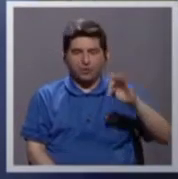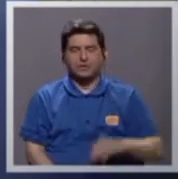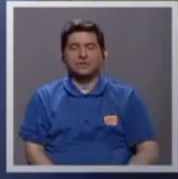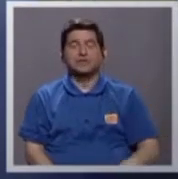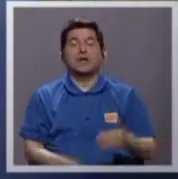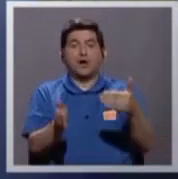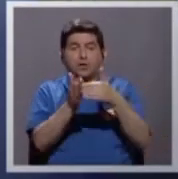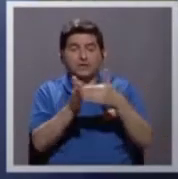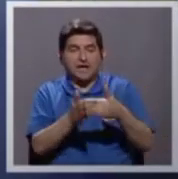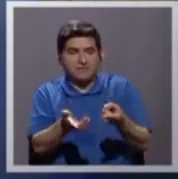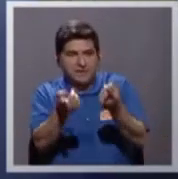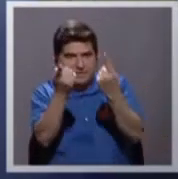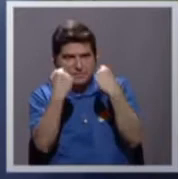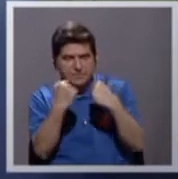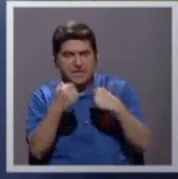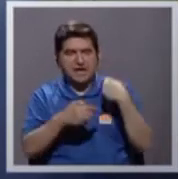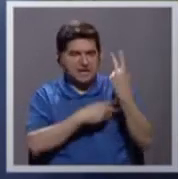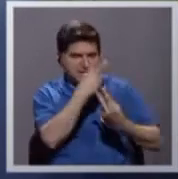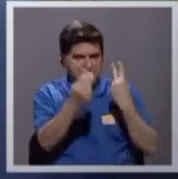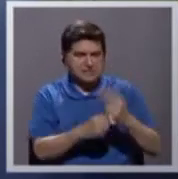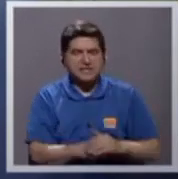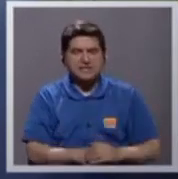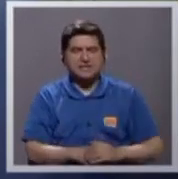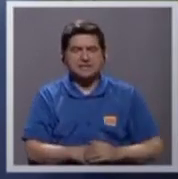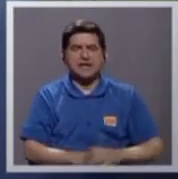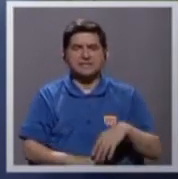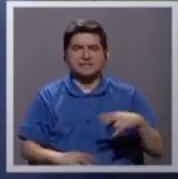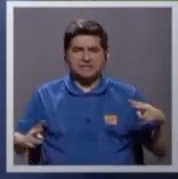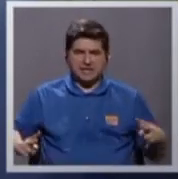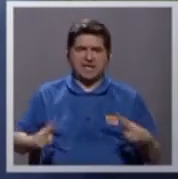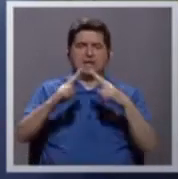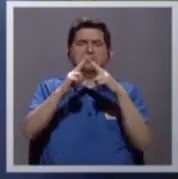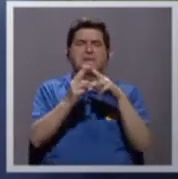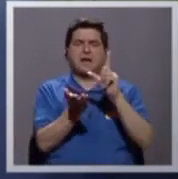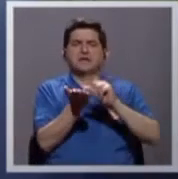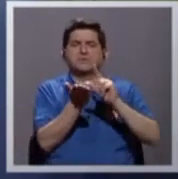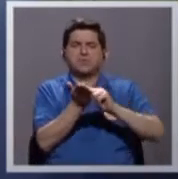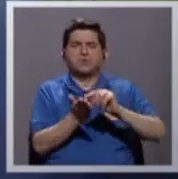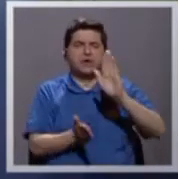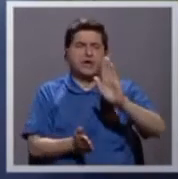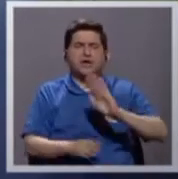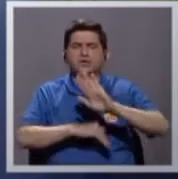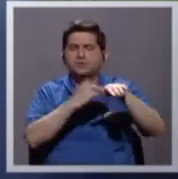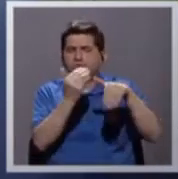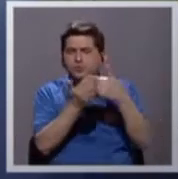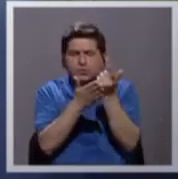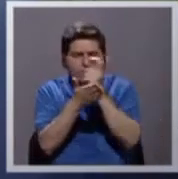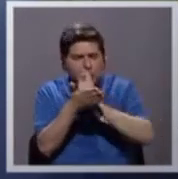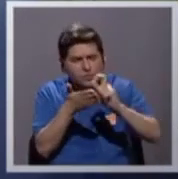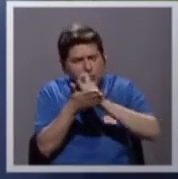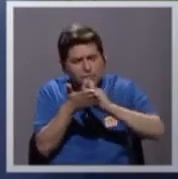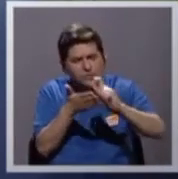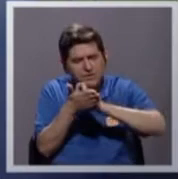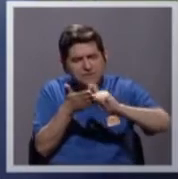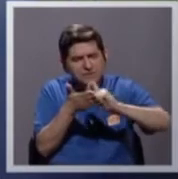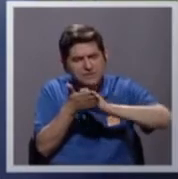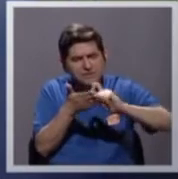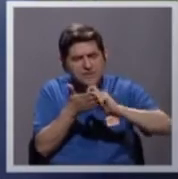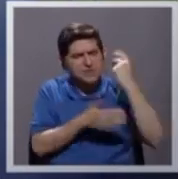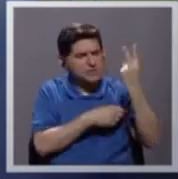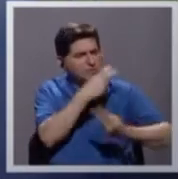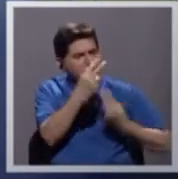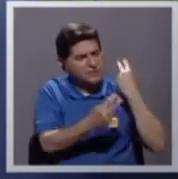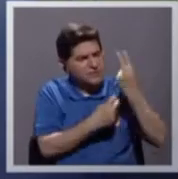a París y publica todas sus memorias, la relación de sus